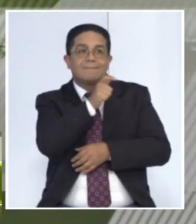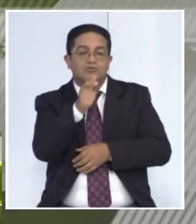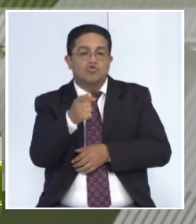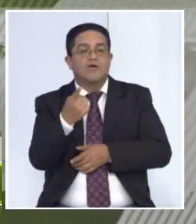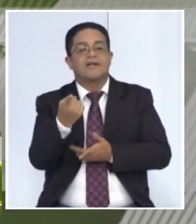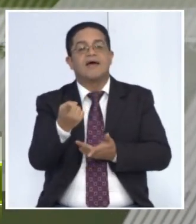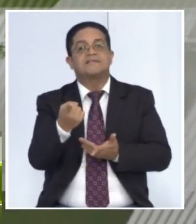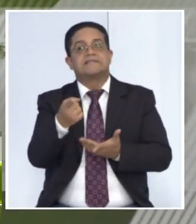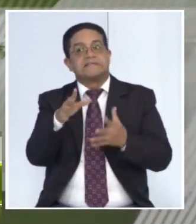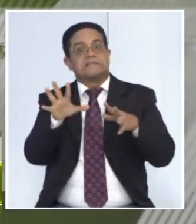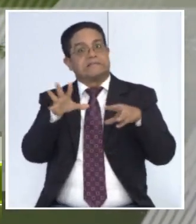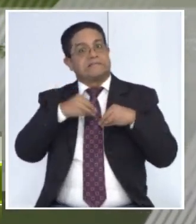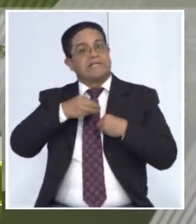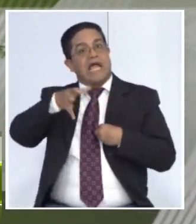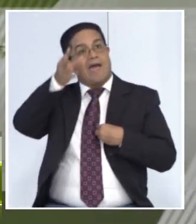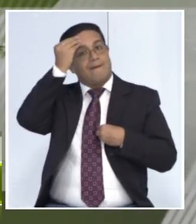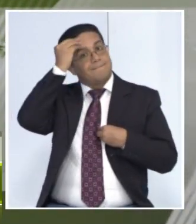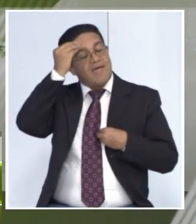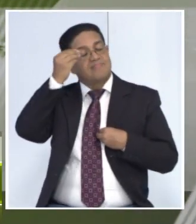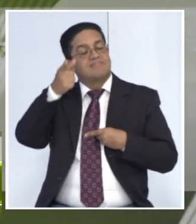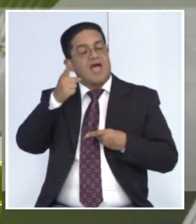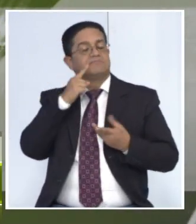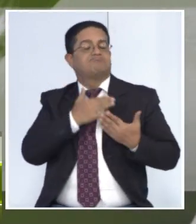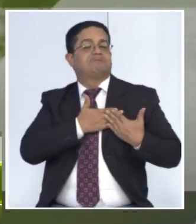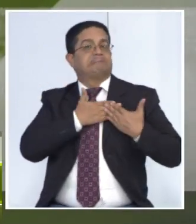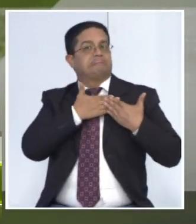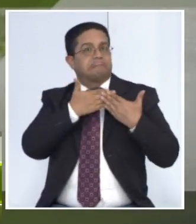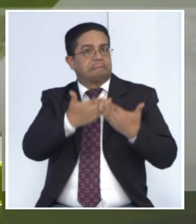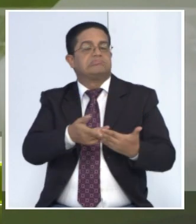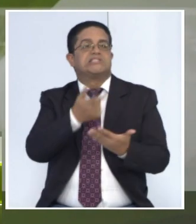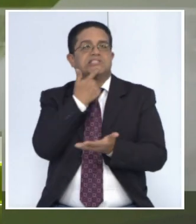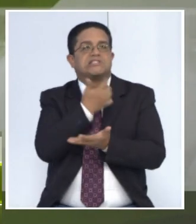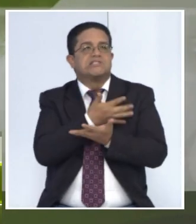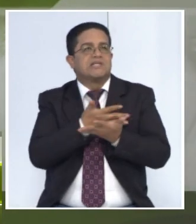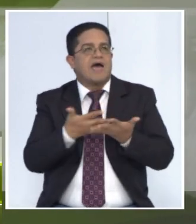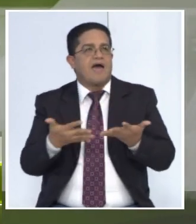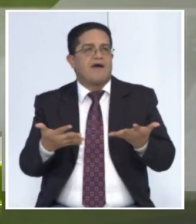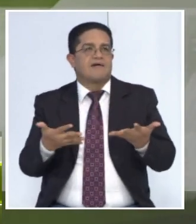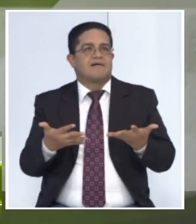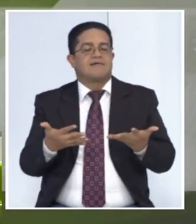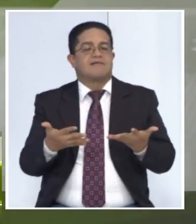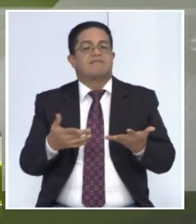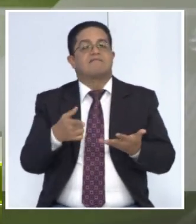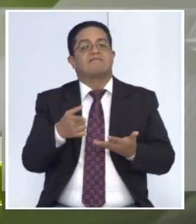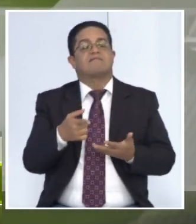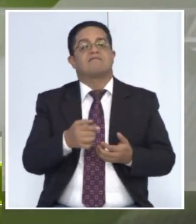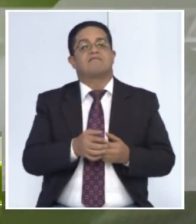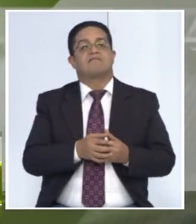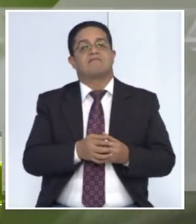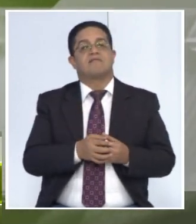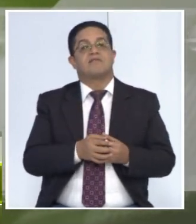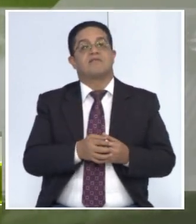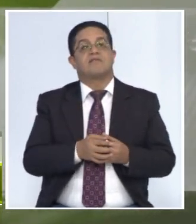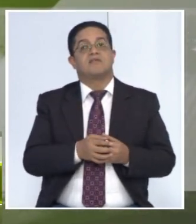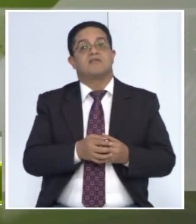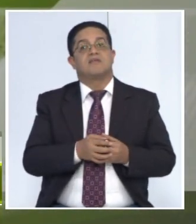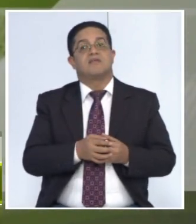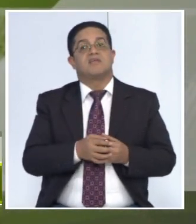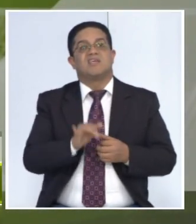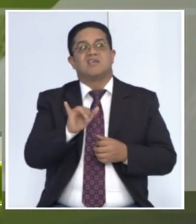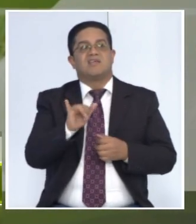de donación voluntaria de sangre para que no existan como